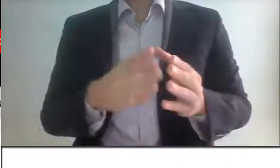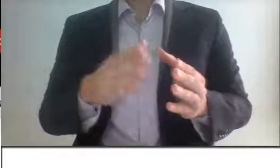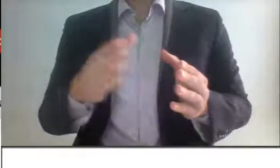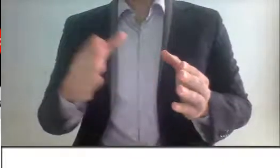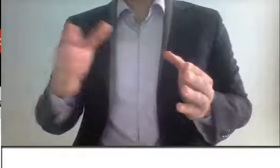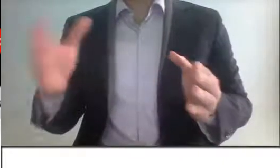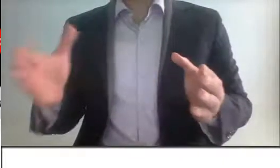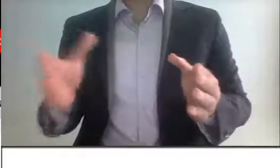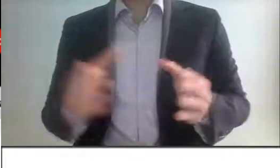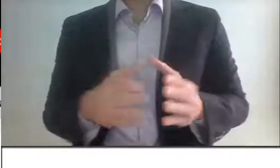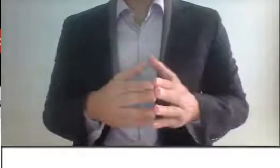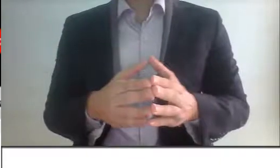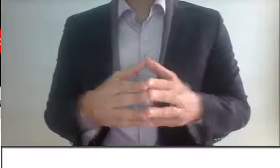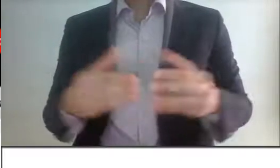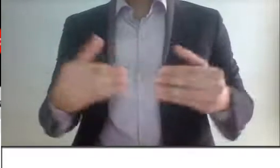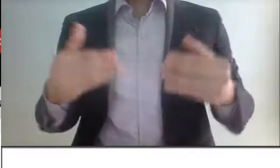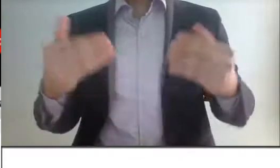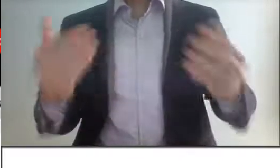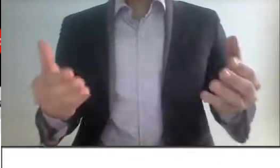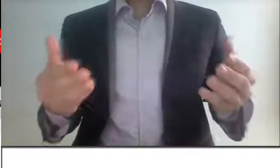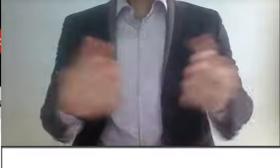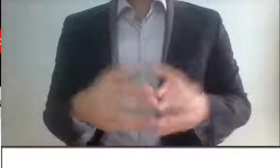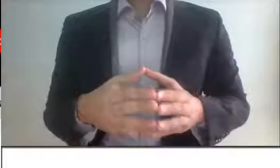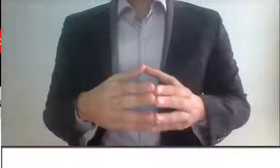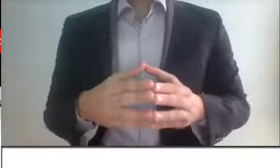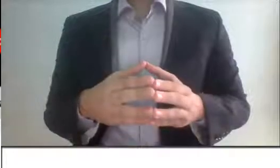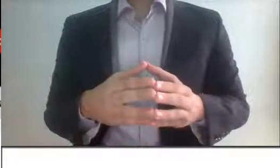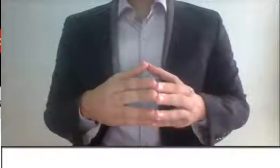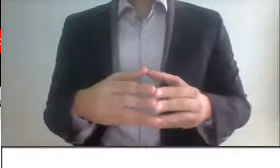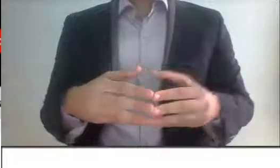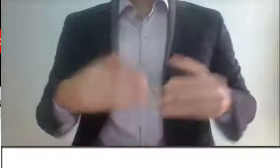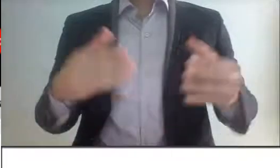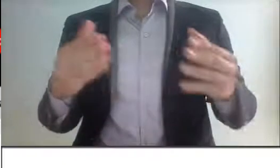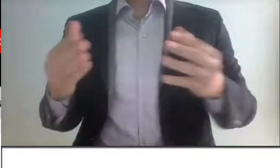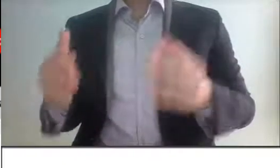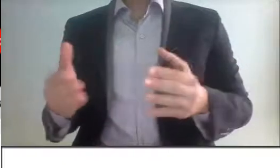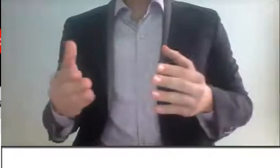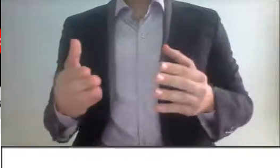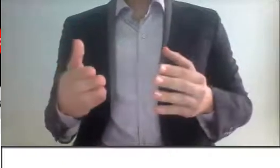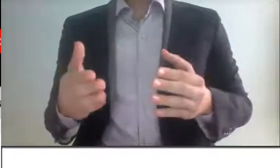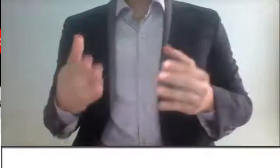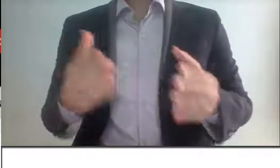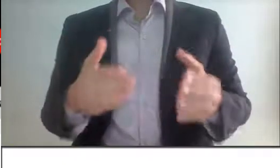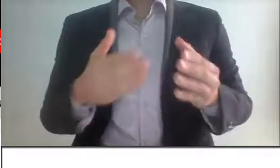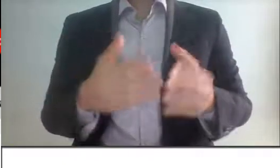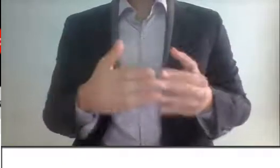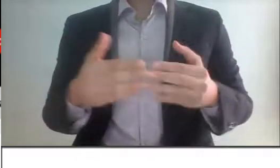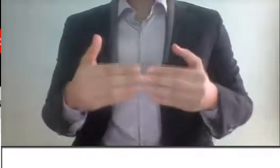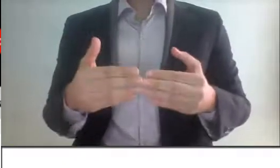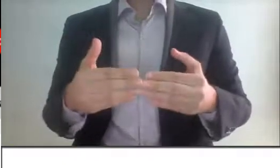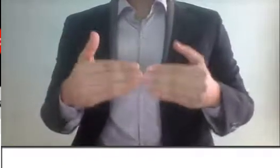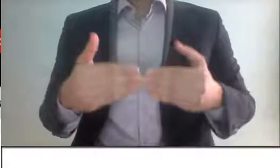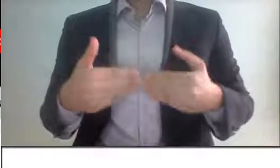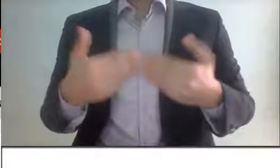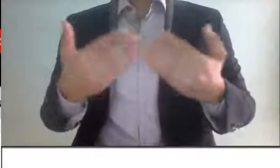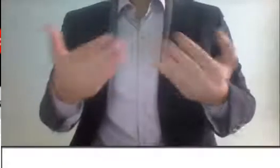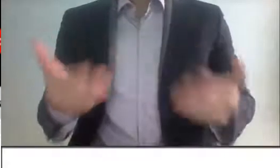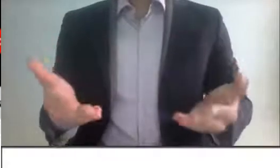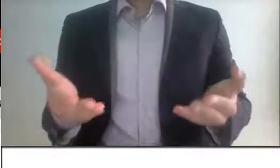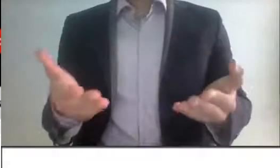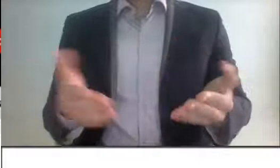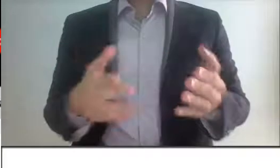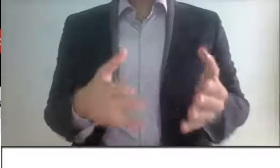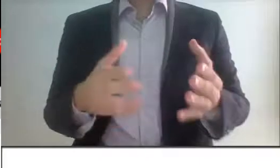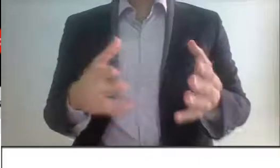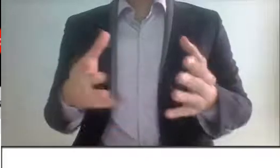de pesos. Y luego de esto viene lo interesante. También en la parte de que, bueno, tenemos un contrato, y si pues no se siguen los